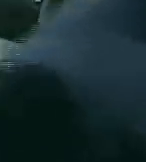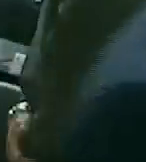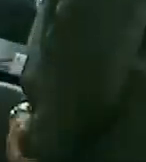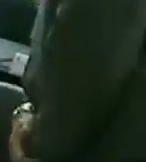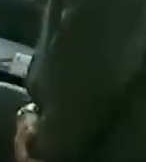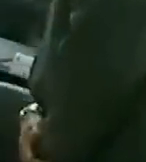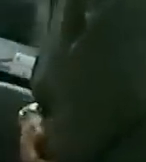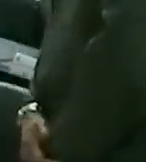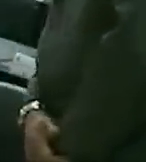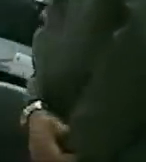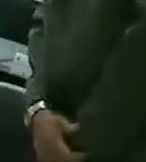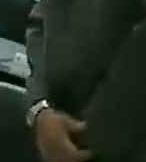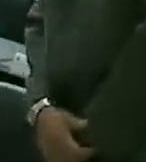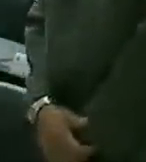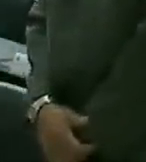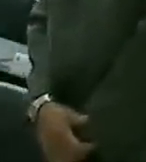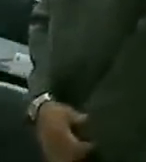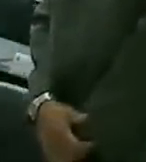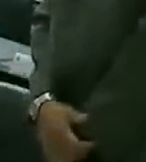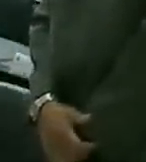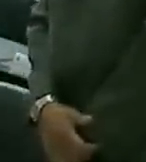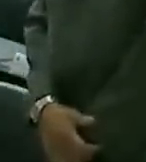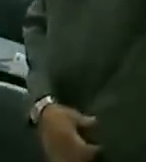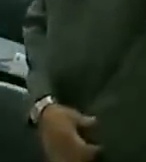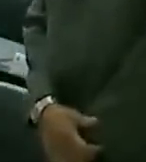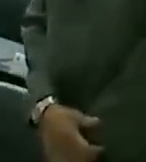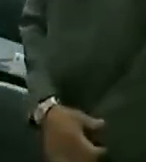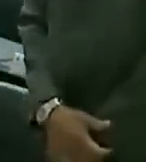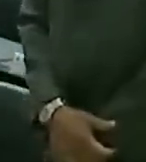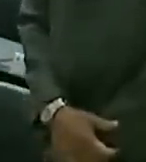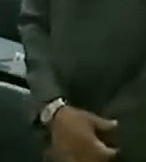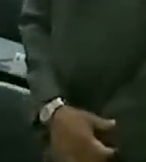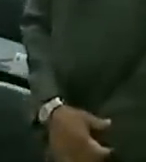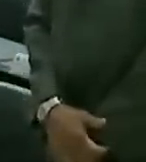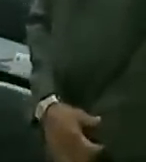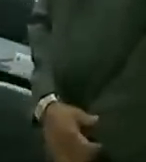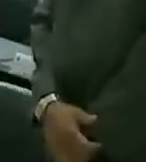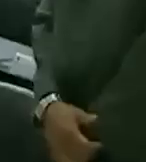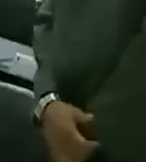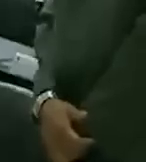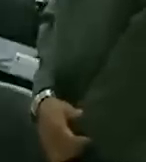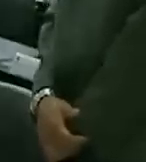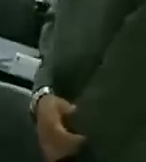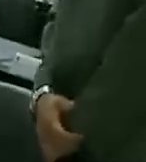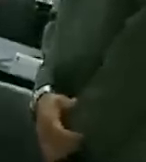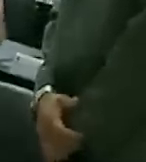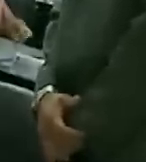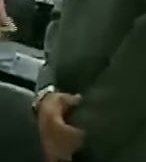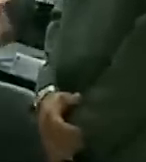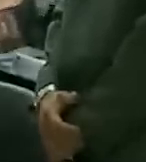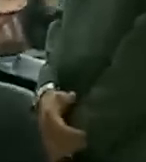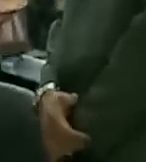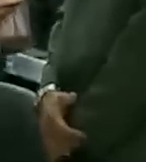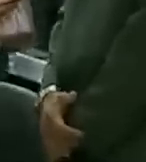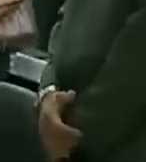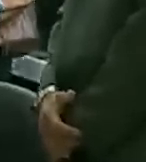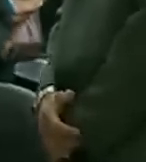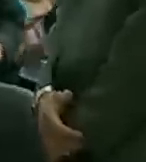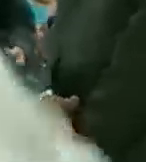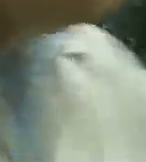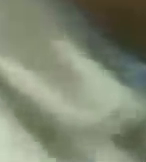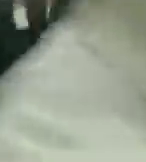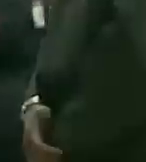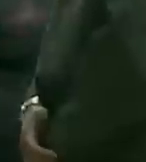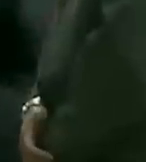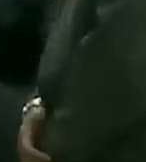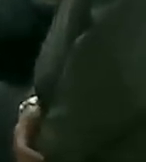aprobado por unanimidad. De esta forma, concluye la sesión ordinaria del día de hoy, en